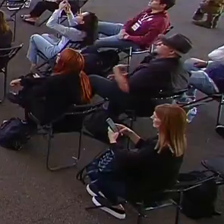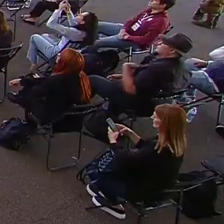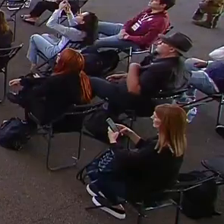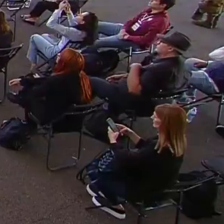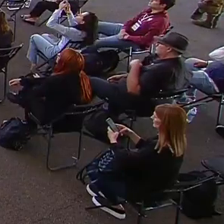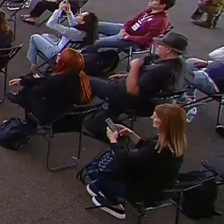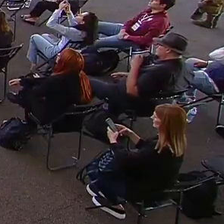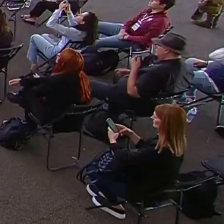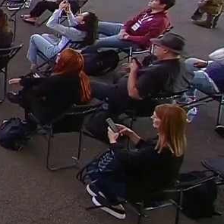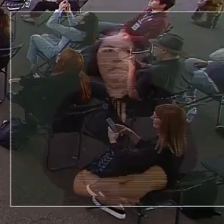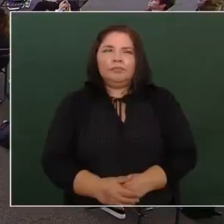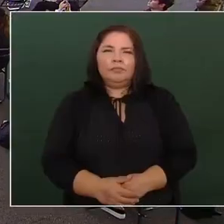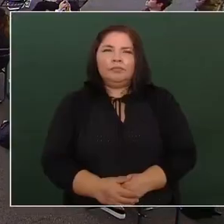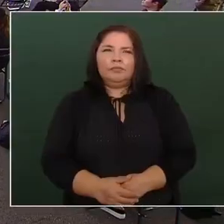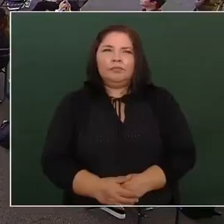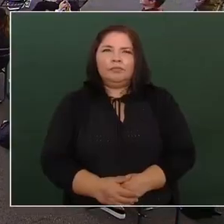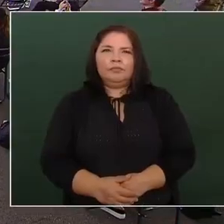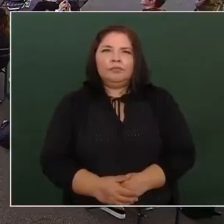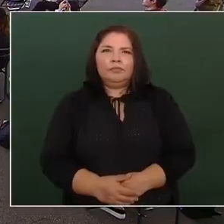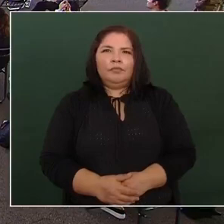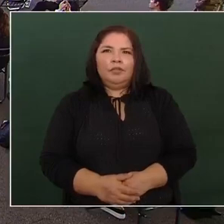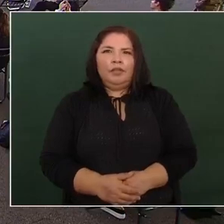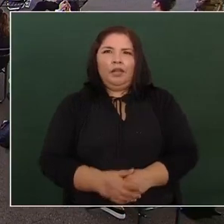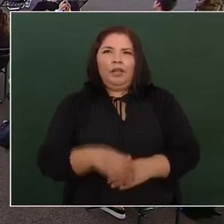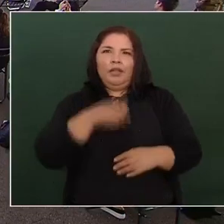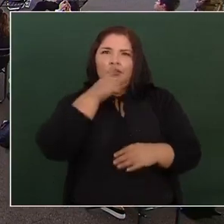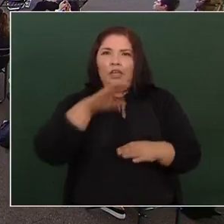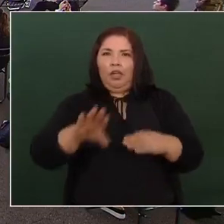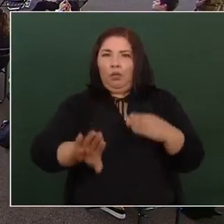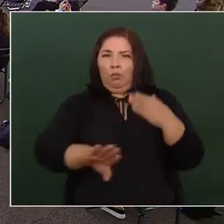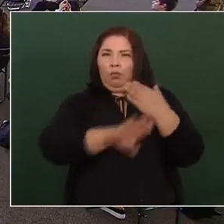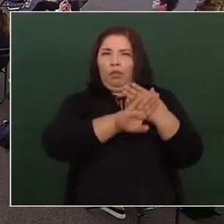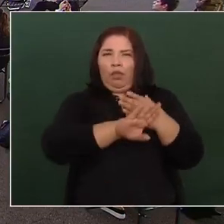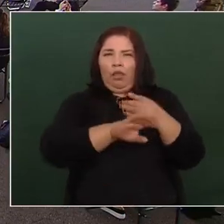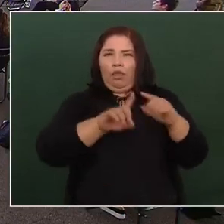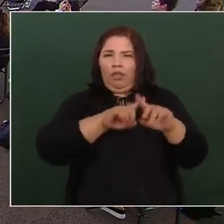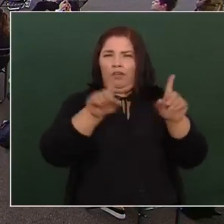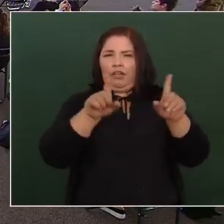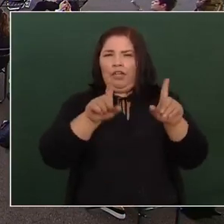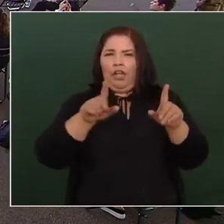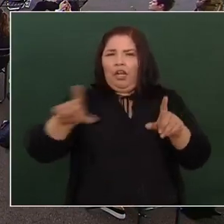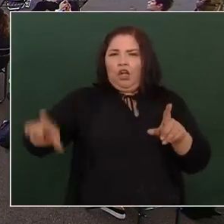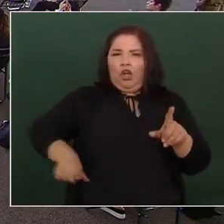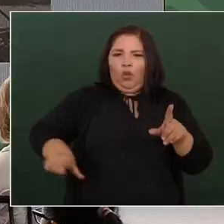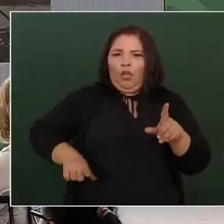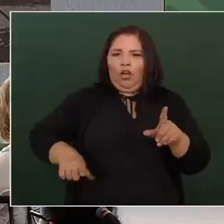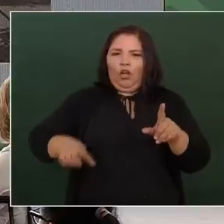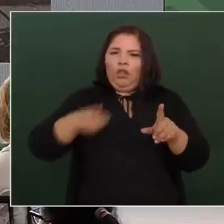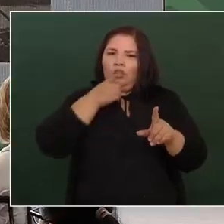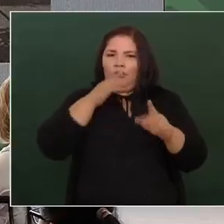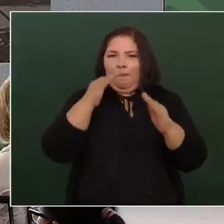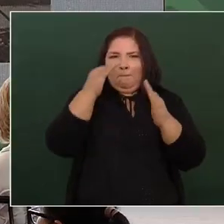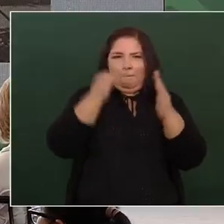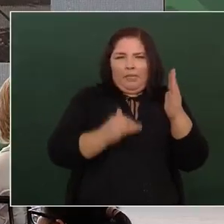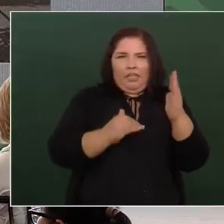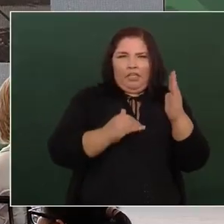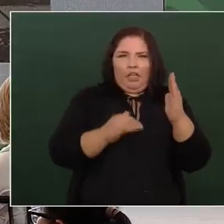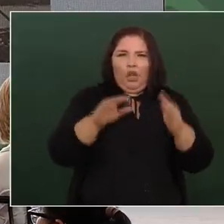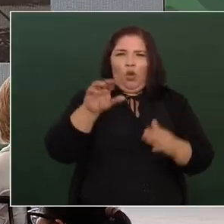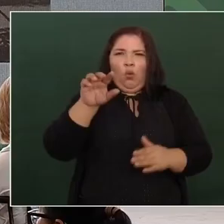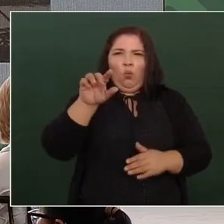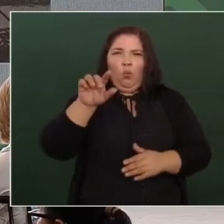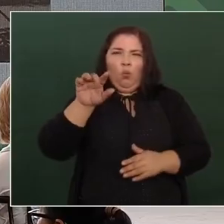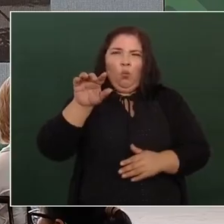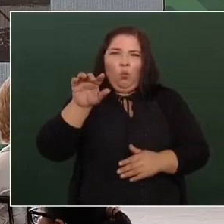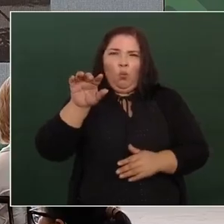contradice el reporte oficial del gobierno que ha minimizado el número de víctimas a 48